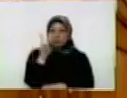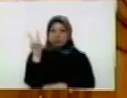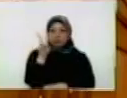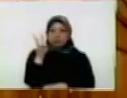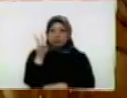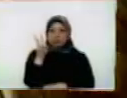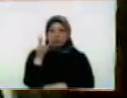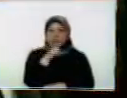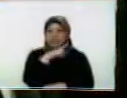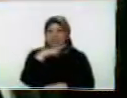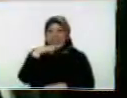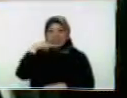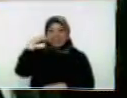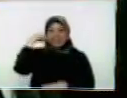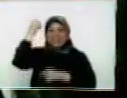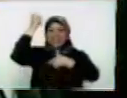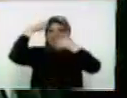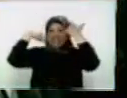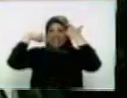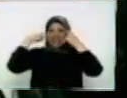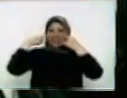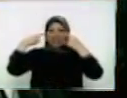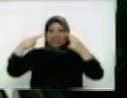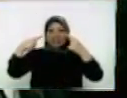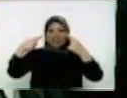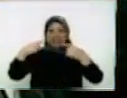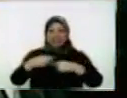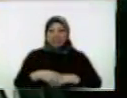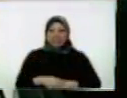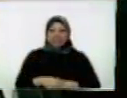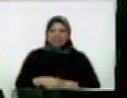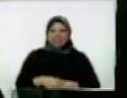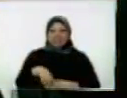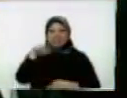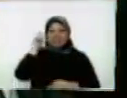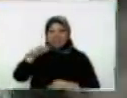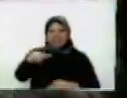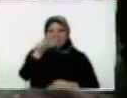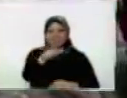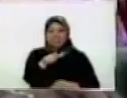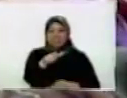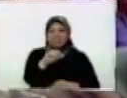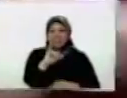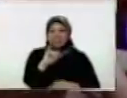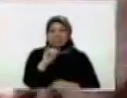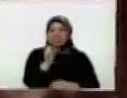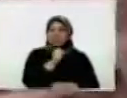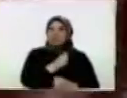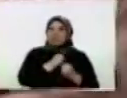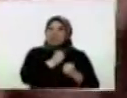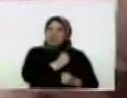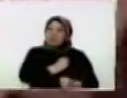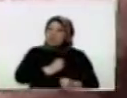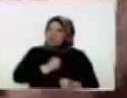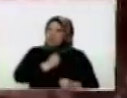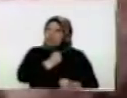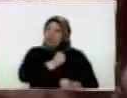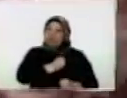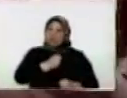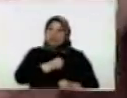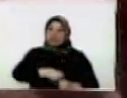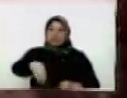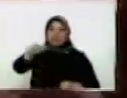la sonrisa de mi comandante Chávez en ese pueblo al que él tanto amó, y que